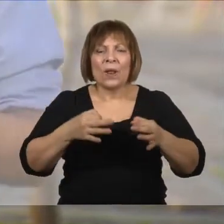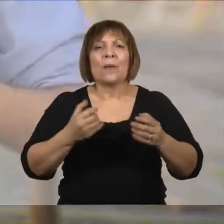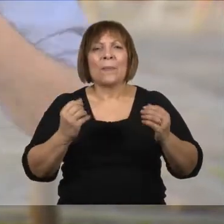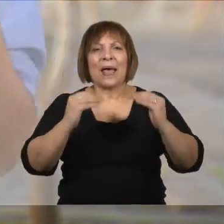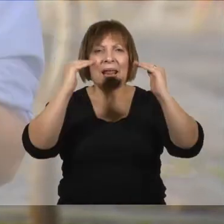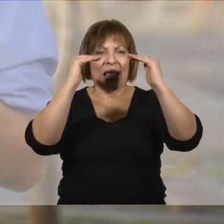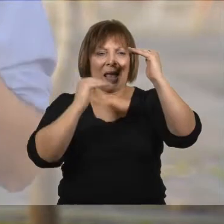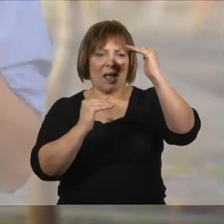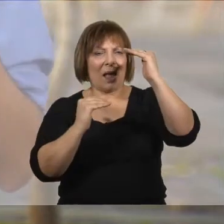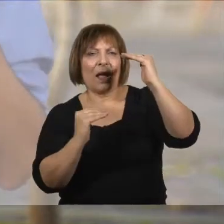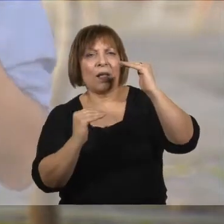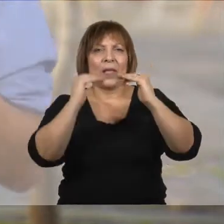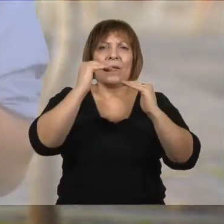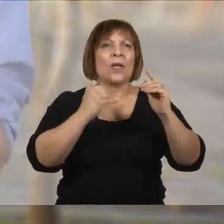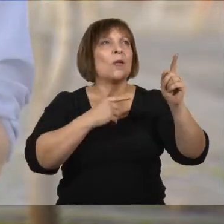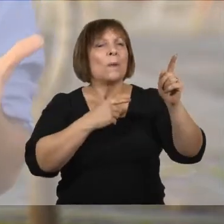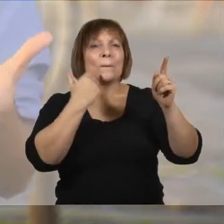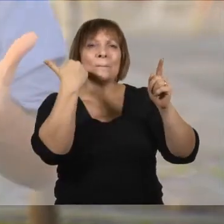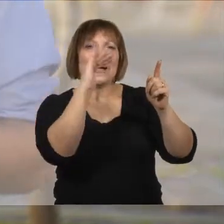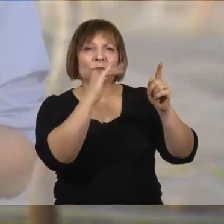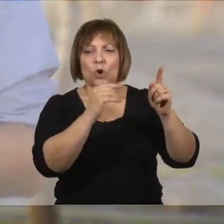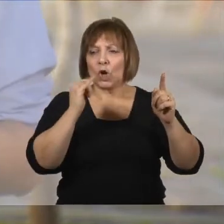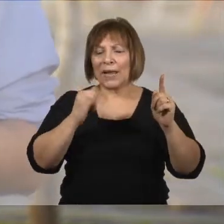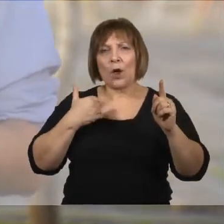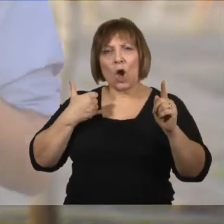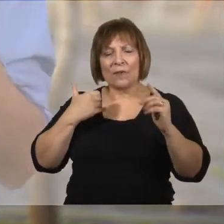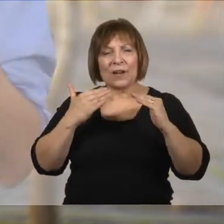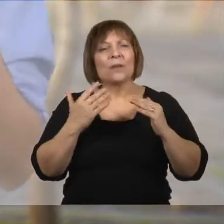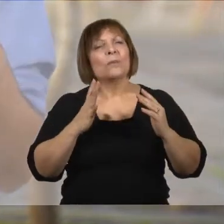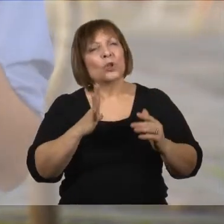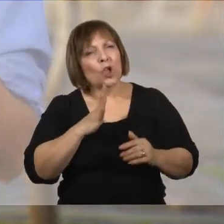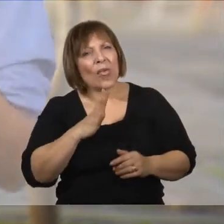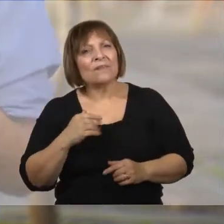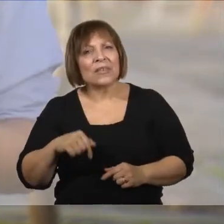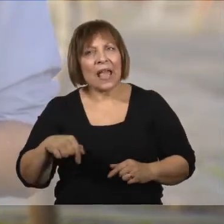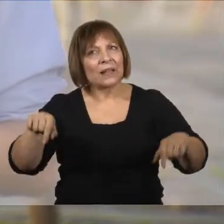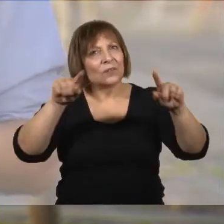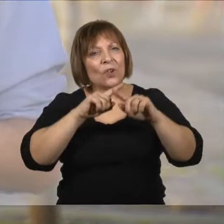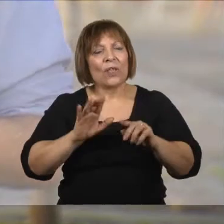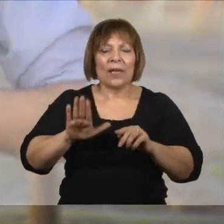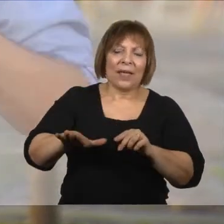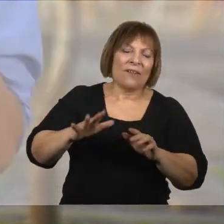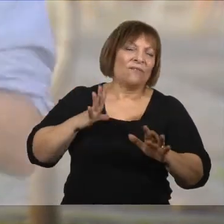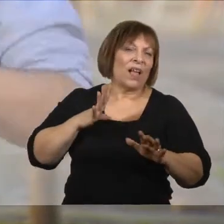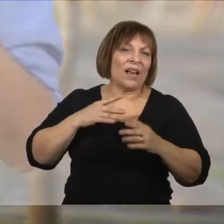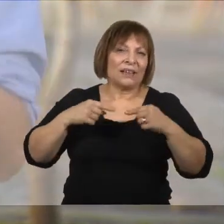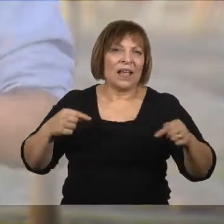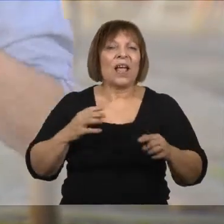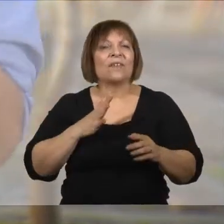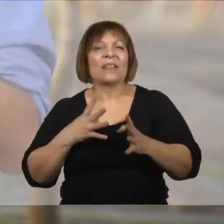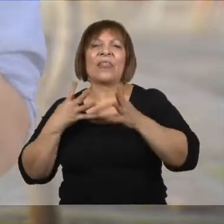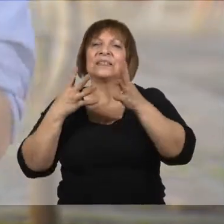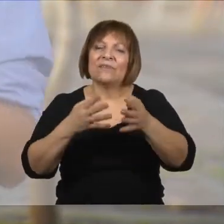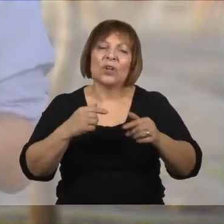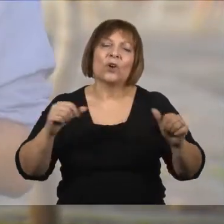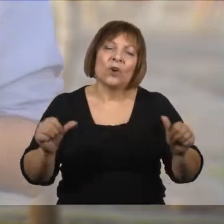reducir las desigualdades entre las generaciones más grandes y las más jóvenes. Pero sigue siendo difícil ser joven en nuestro país. Todavía hay problemas y desafíos